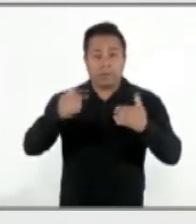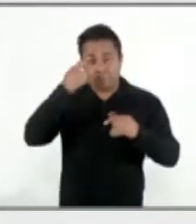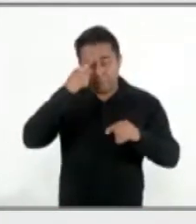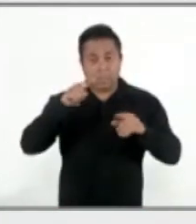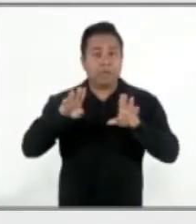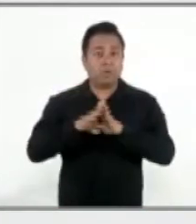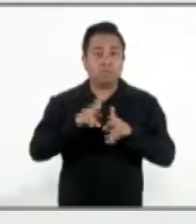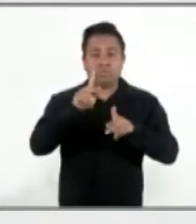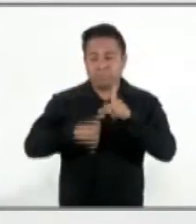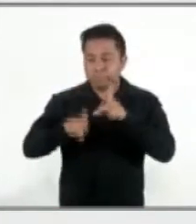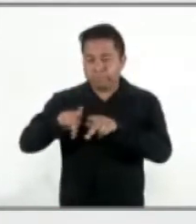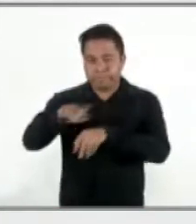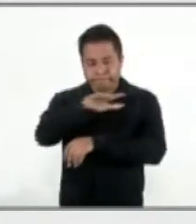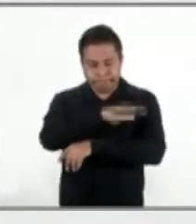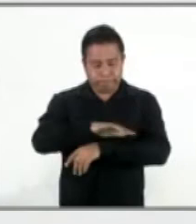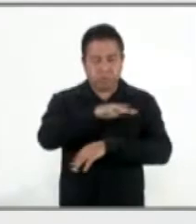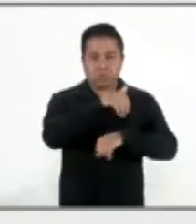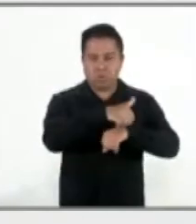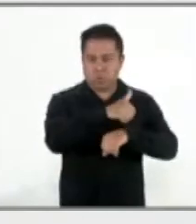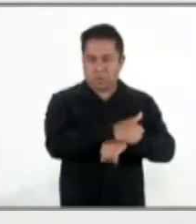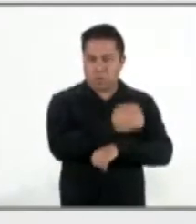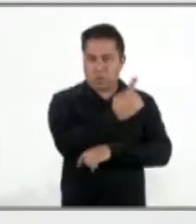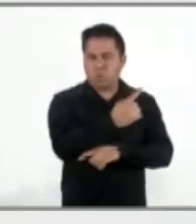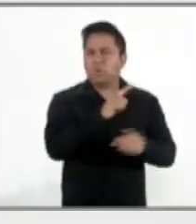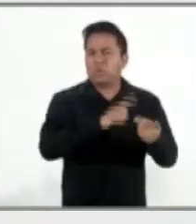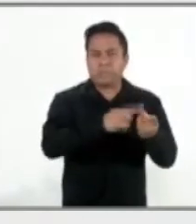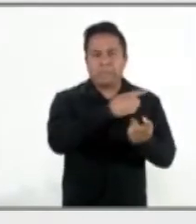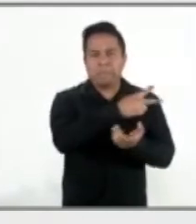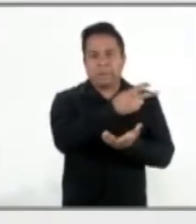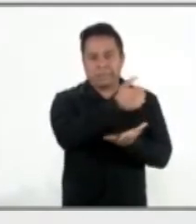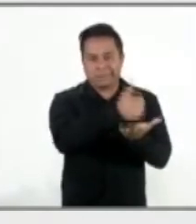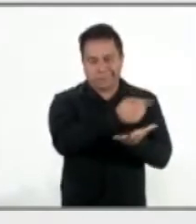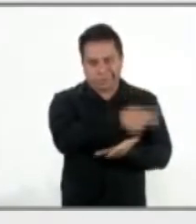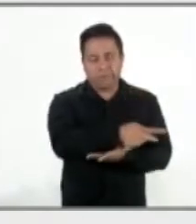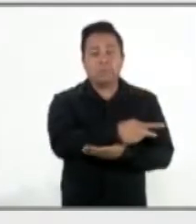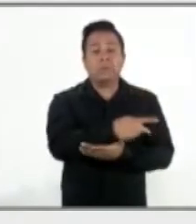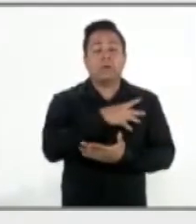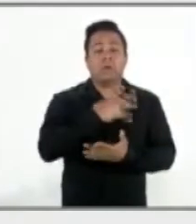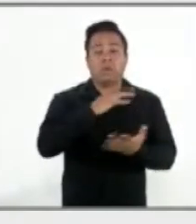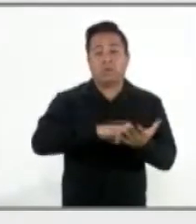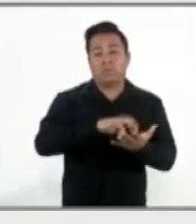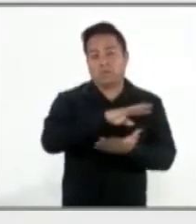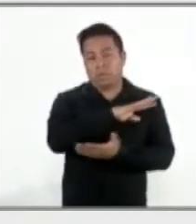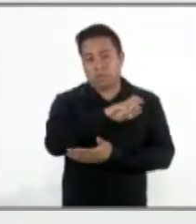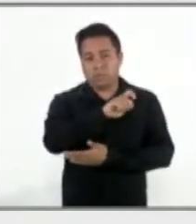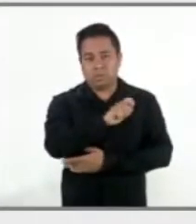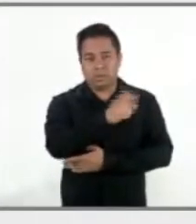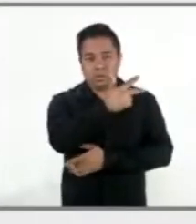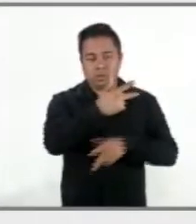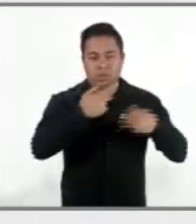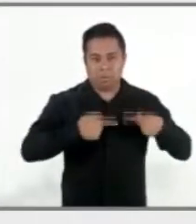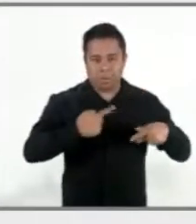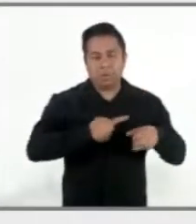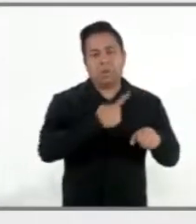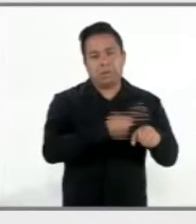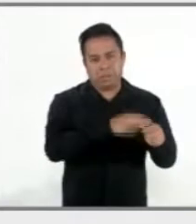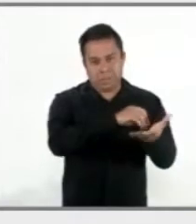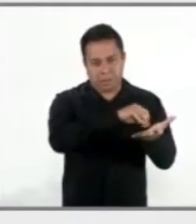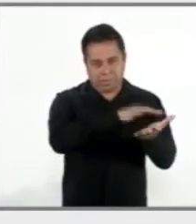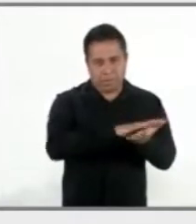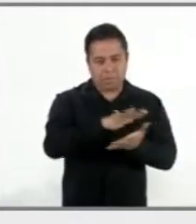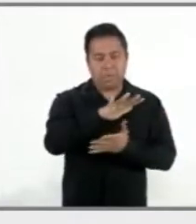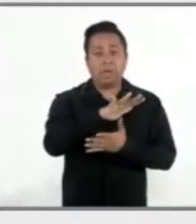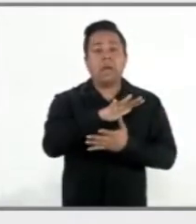jurisdiccional la jurisdicción sanitaria número uno de valles centrales tiene cuatro mil 428 casos confirmados